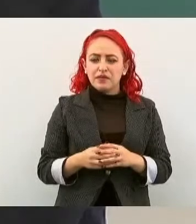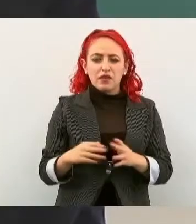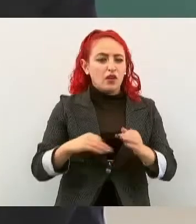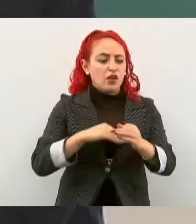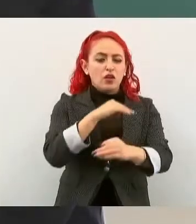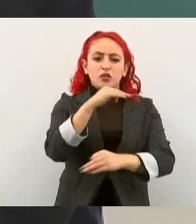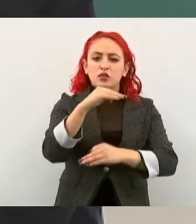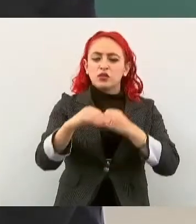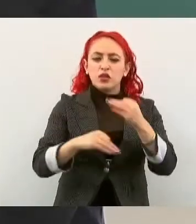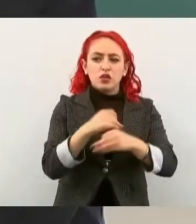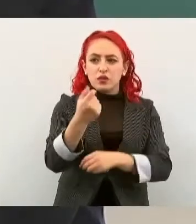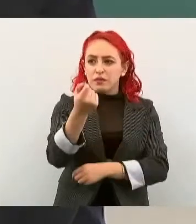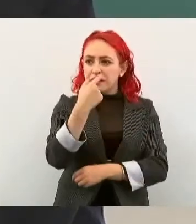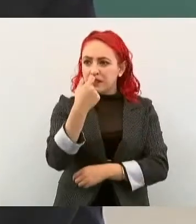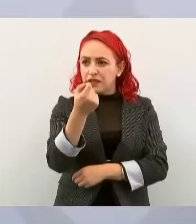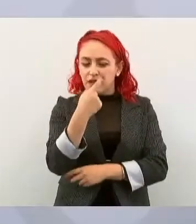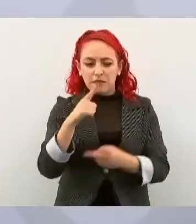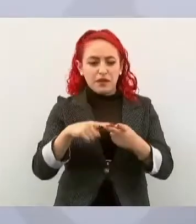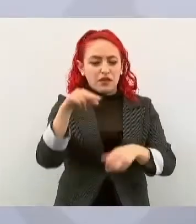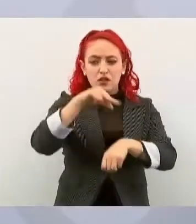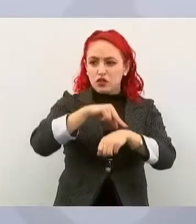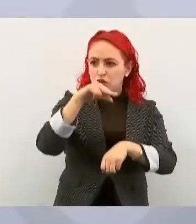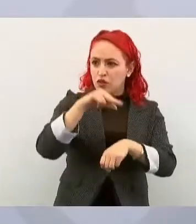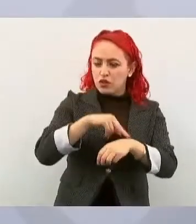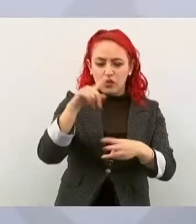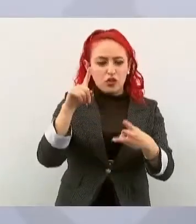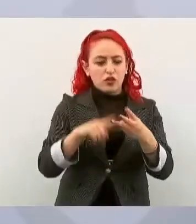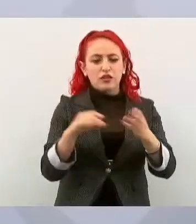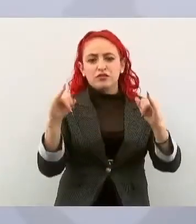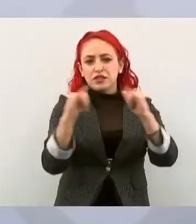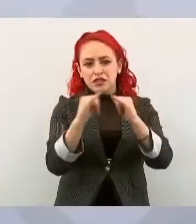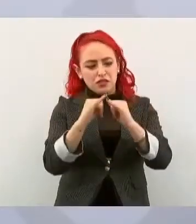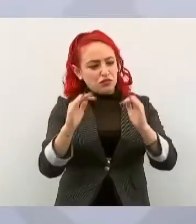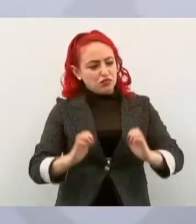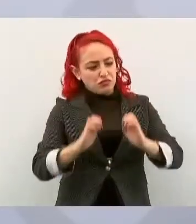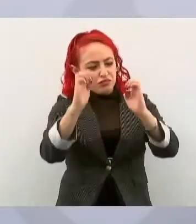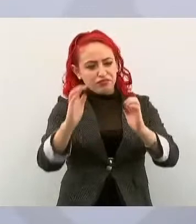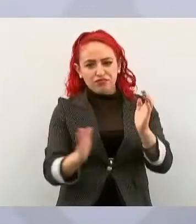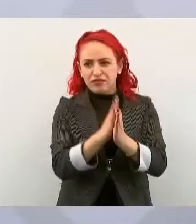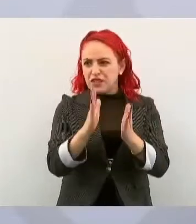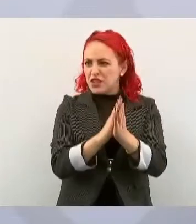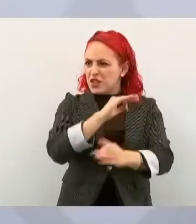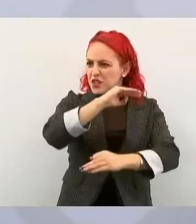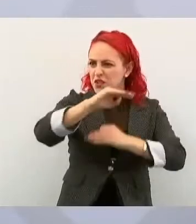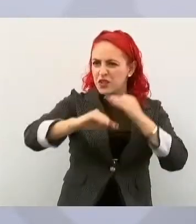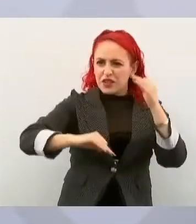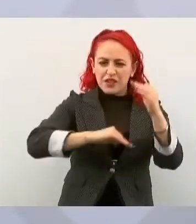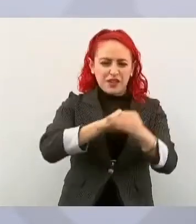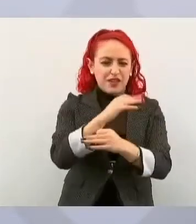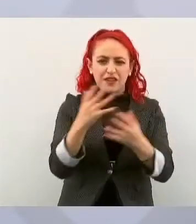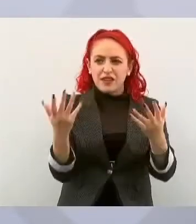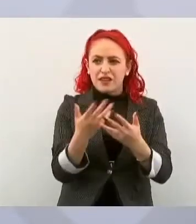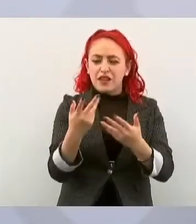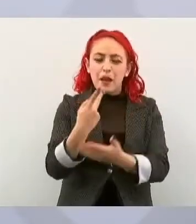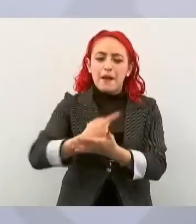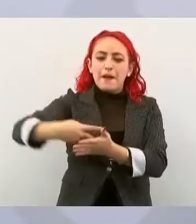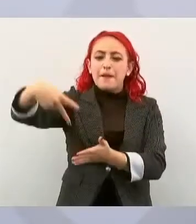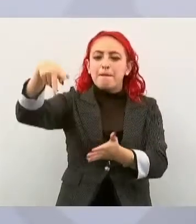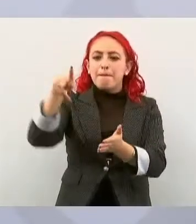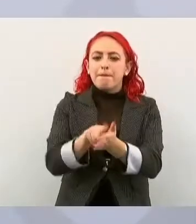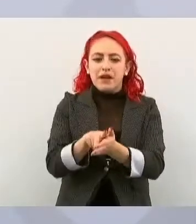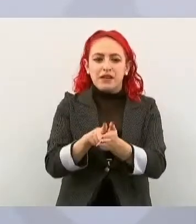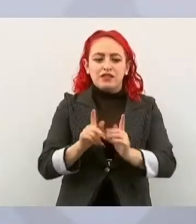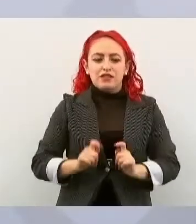todos los medicamentos, los médicos, las instalaciones, y vamos a basificar